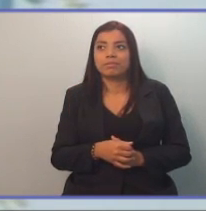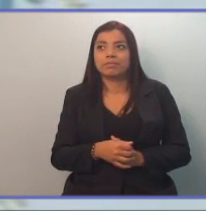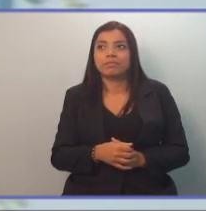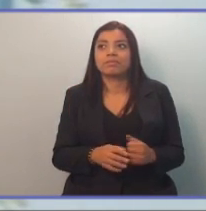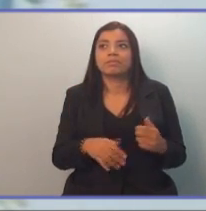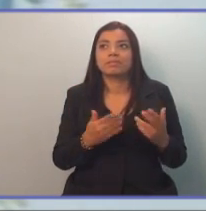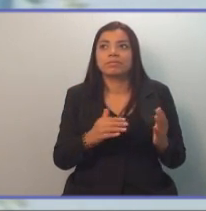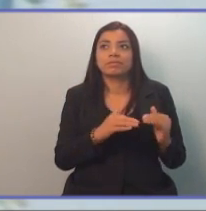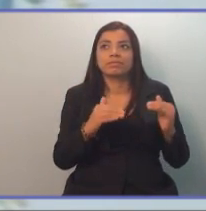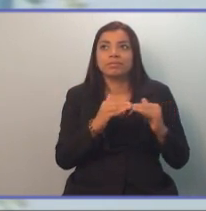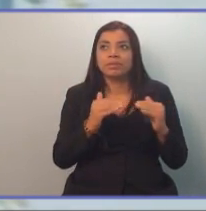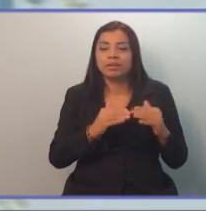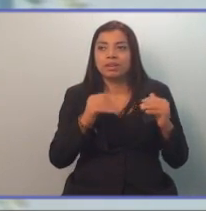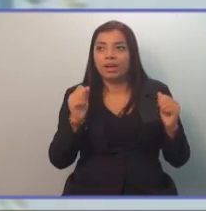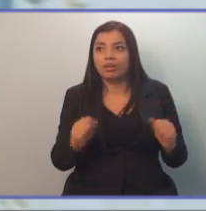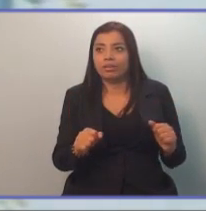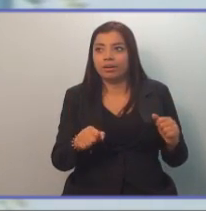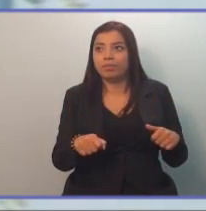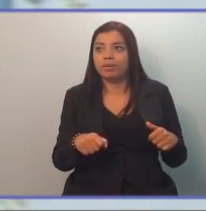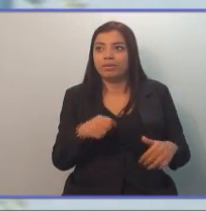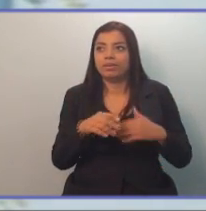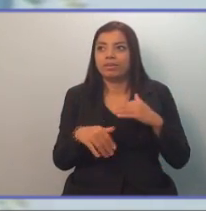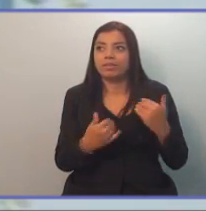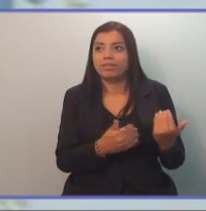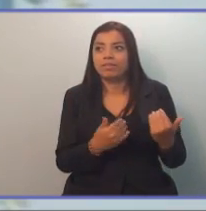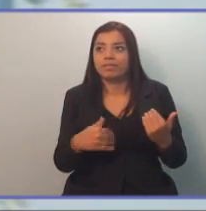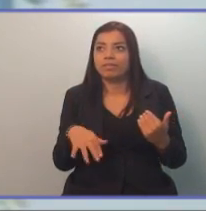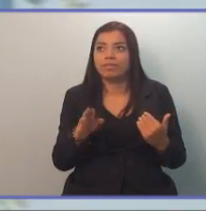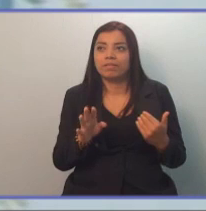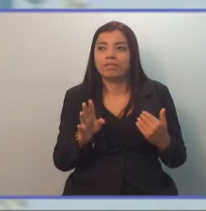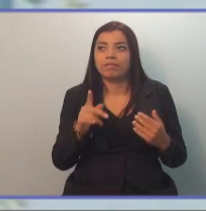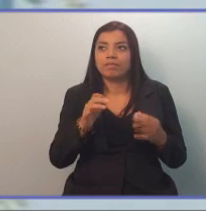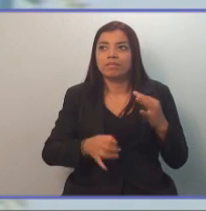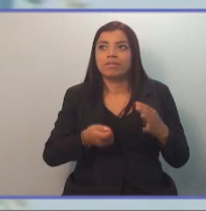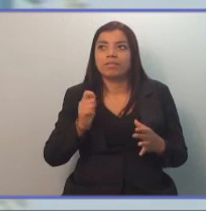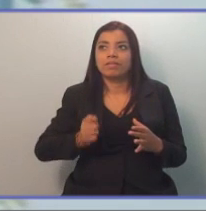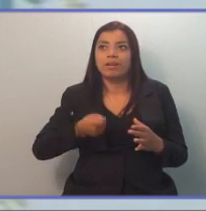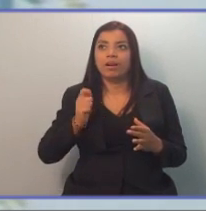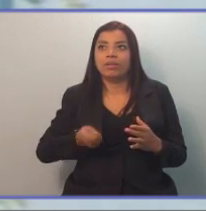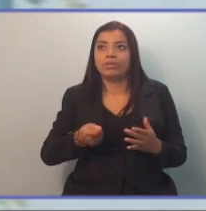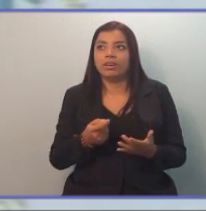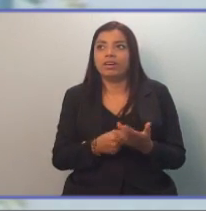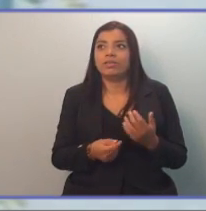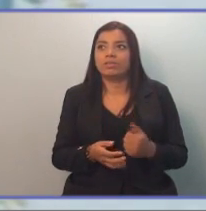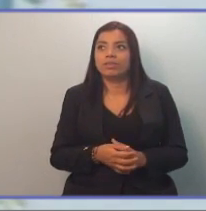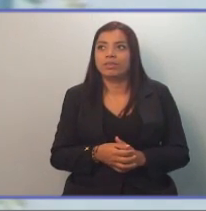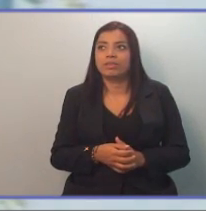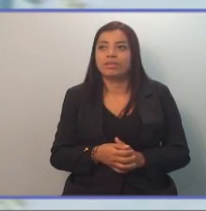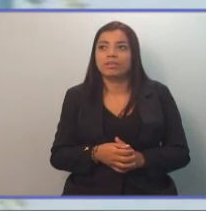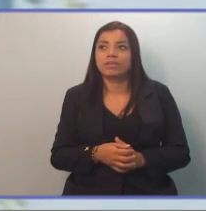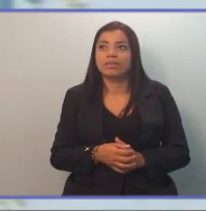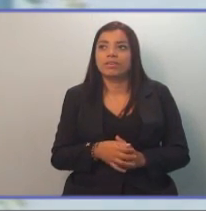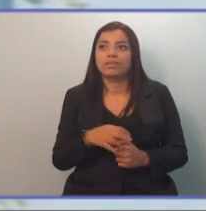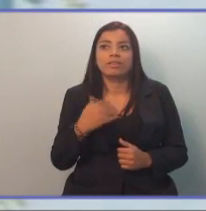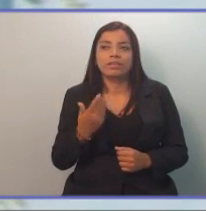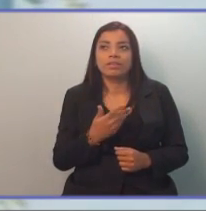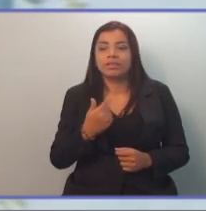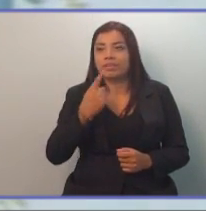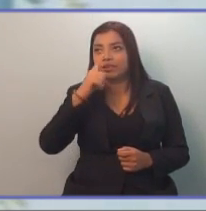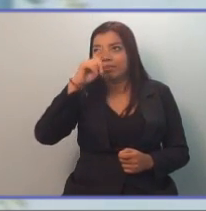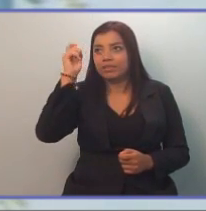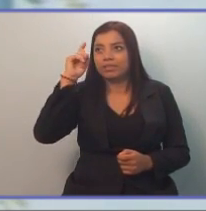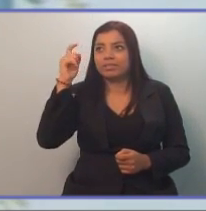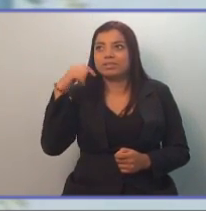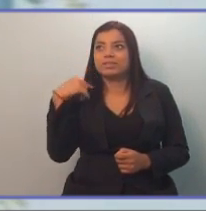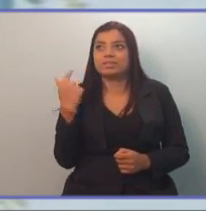Porque también se pudiera pensar por qué no cerrar el tribunal, por qué no suprimirlo, pero ahí le violentamos los derechos a los trabajadores. Así